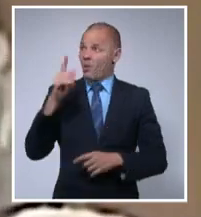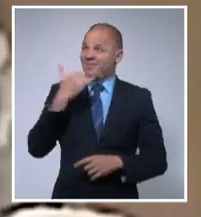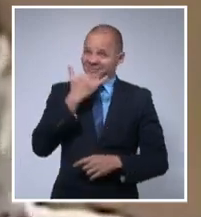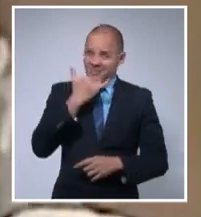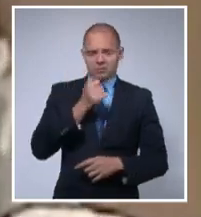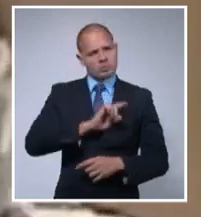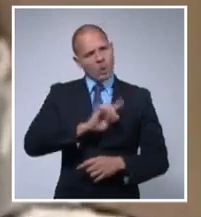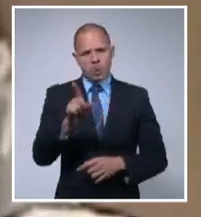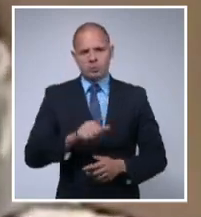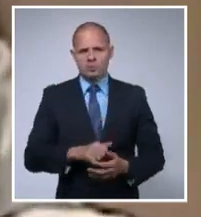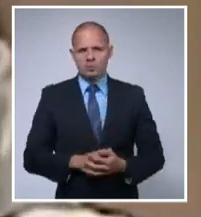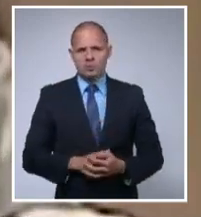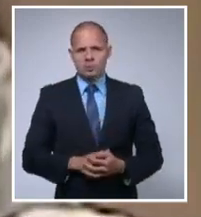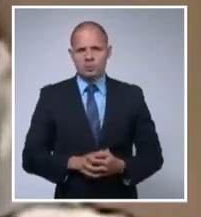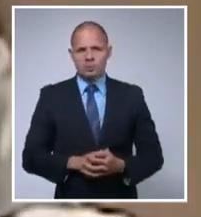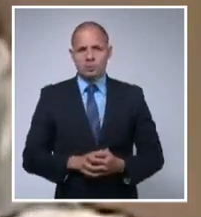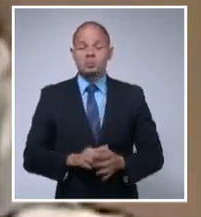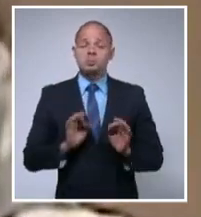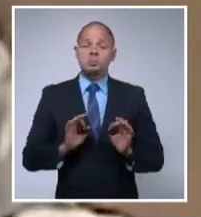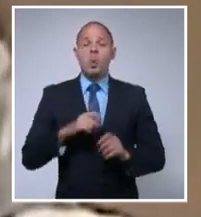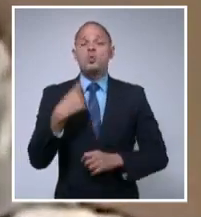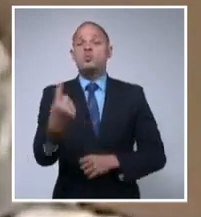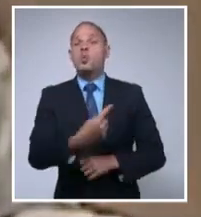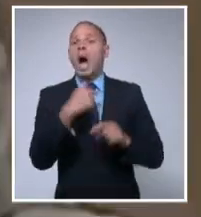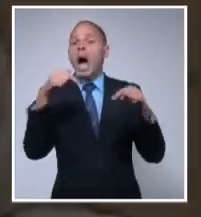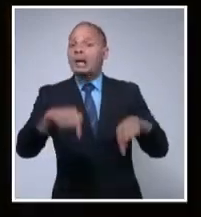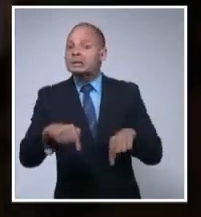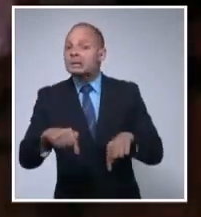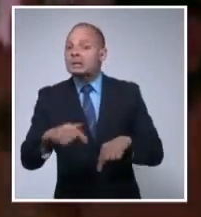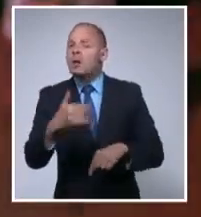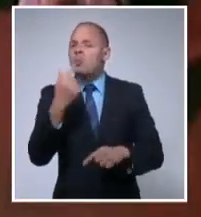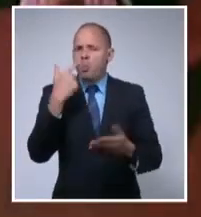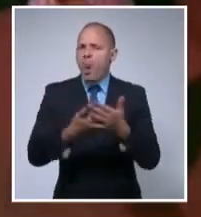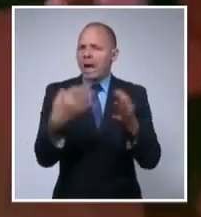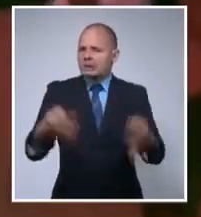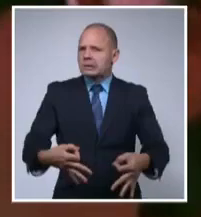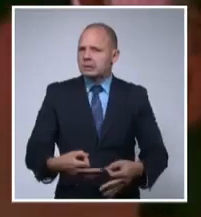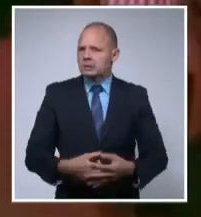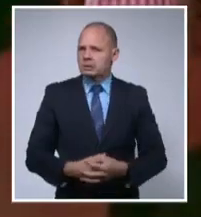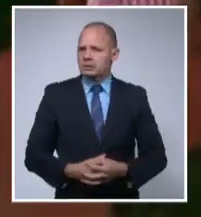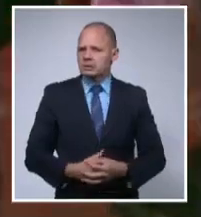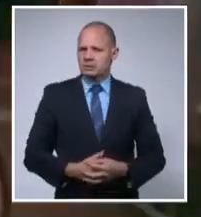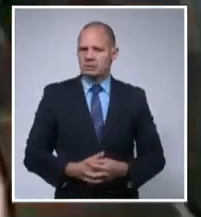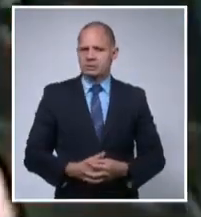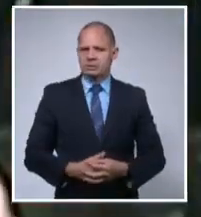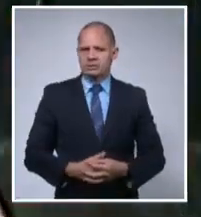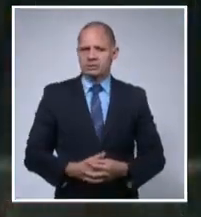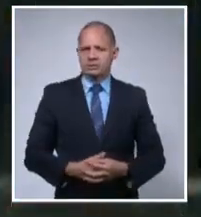Y debemos hacer lo posible para que no se equivoquen.